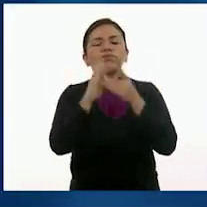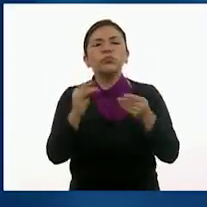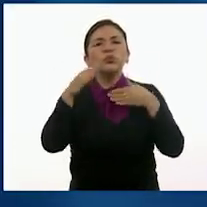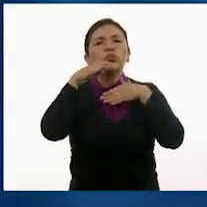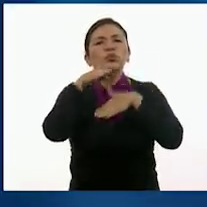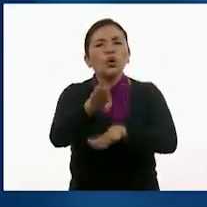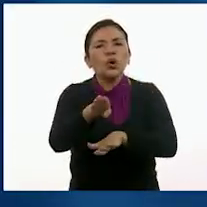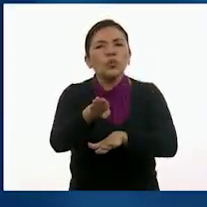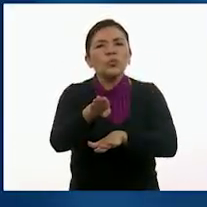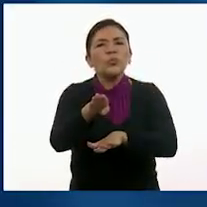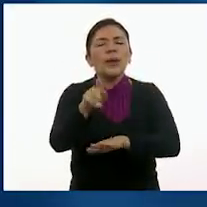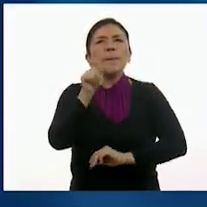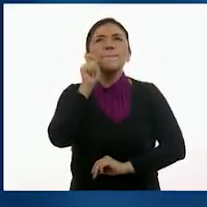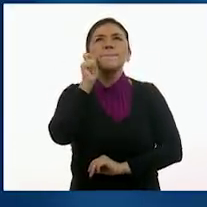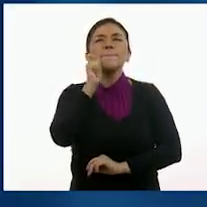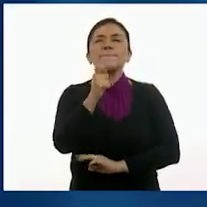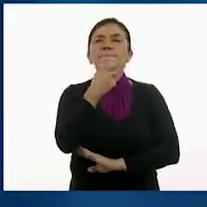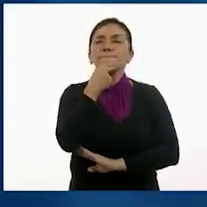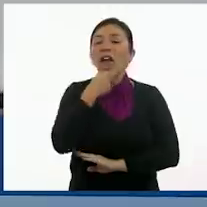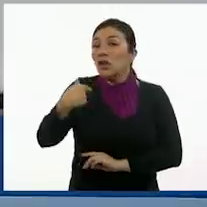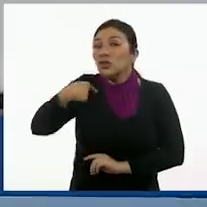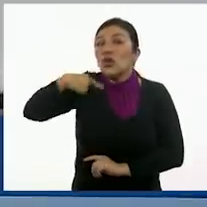sobre...